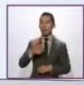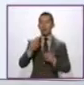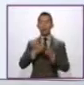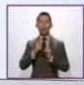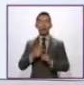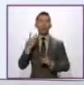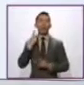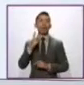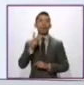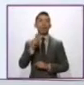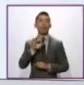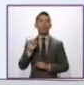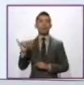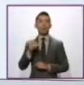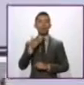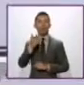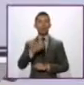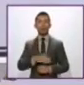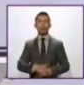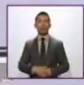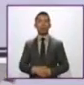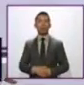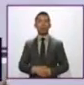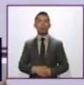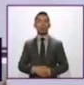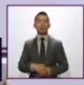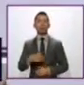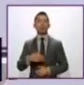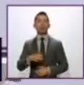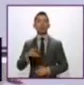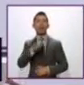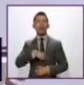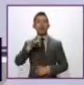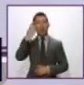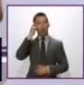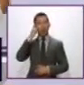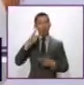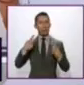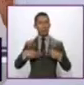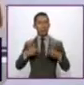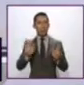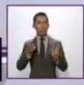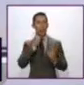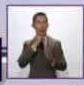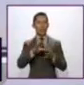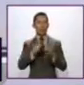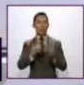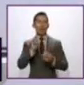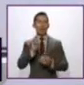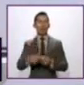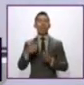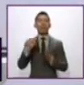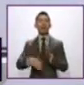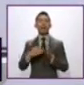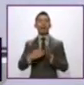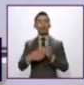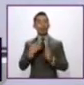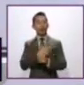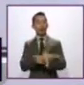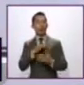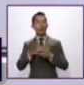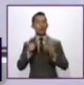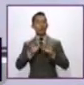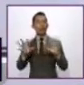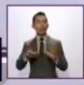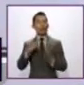Revolucionario Institucional. La escuchamos, candidata. Lo que más enoja a la gente, como ya lo mencioné, es la falta de transparencia